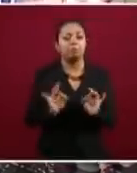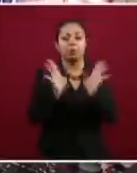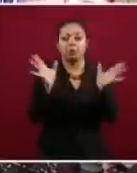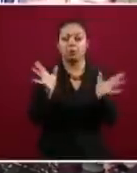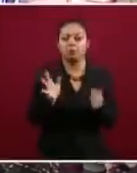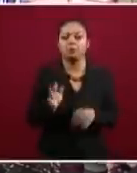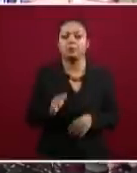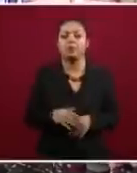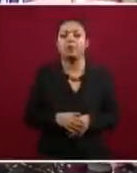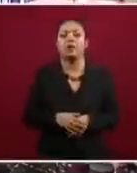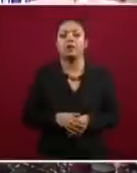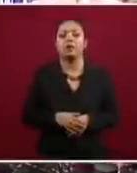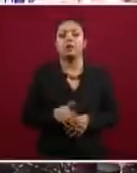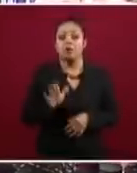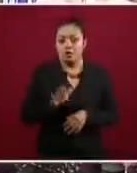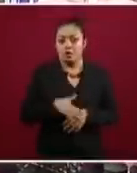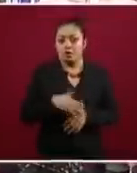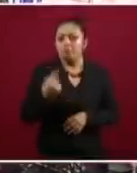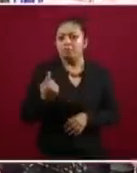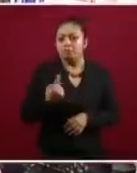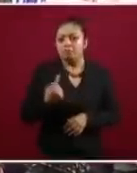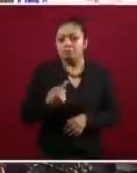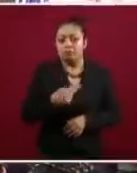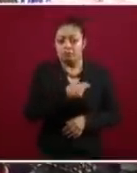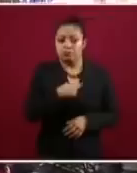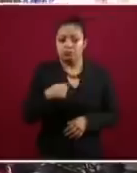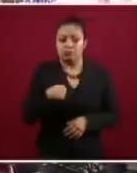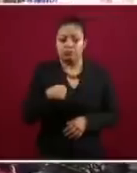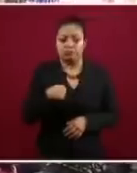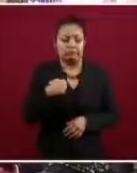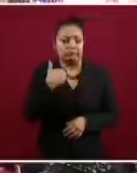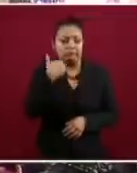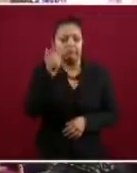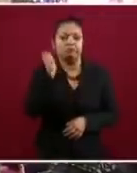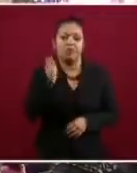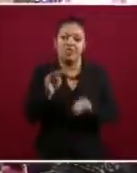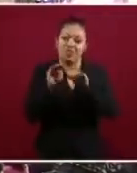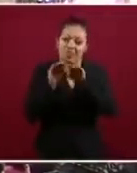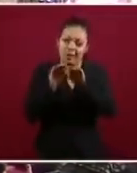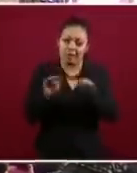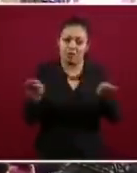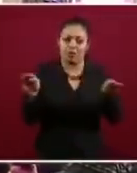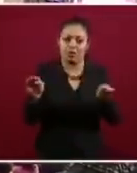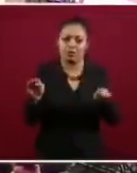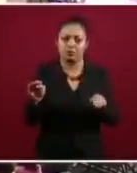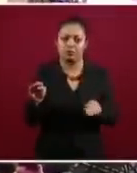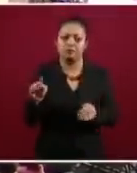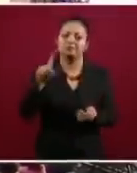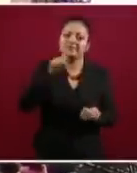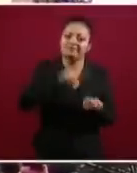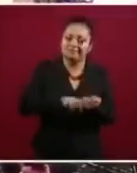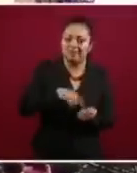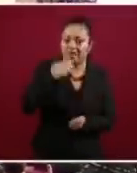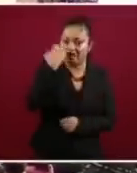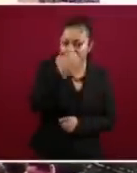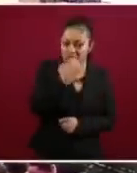porque nosotros queremos la democracia en la escuela,